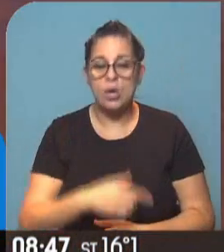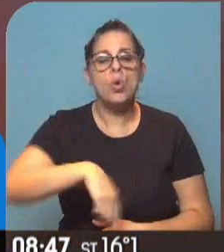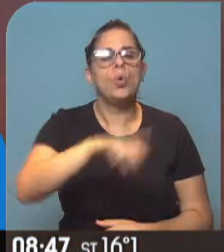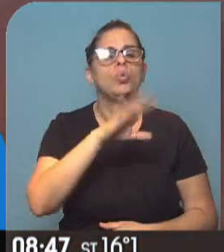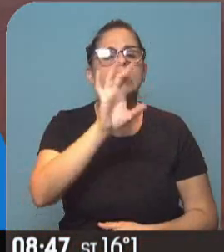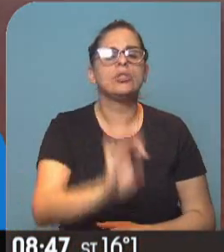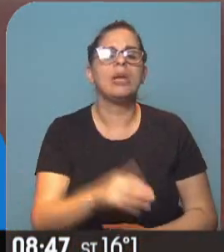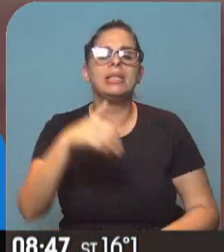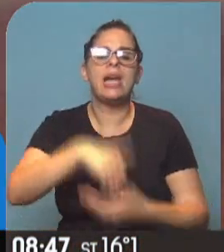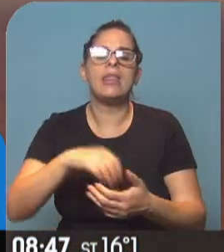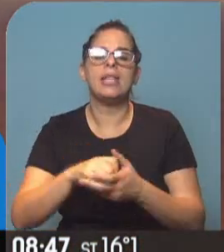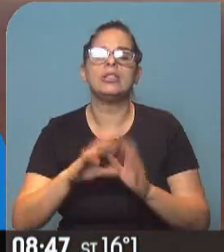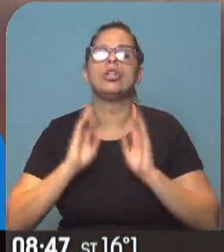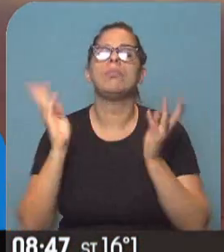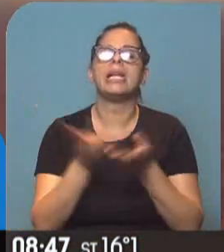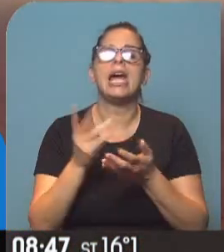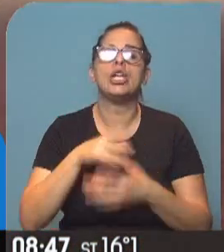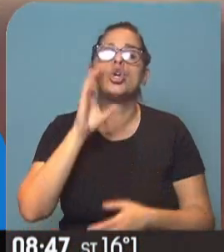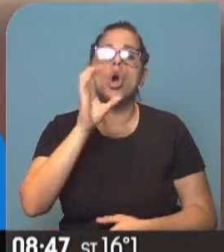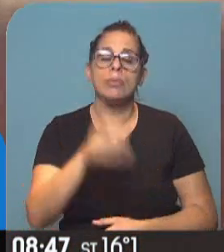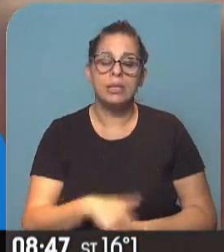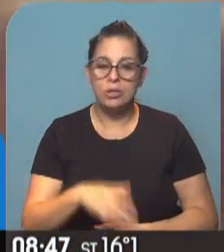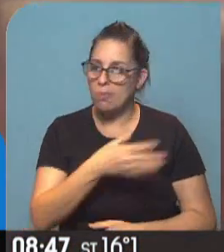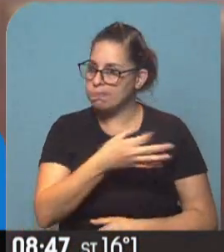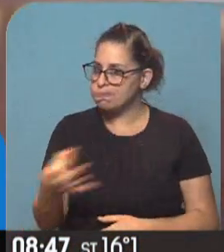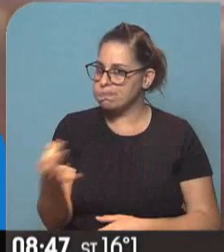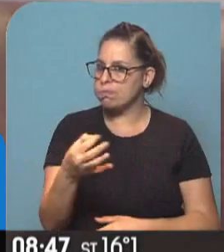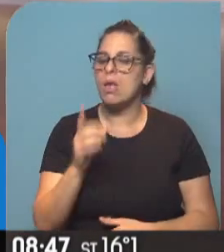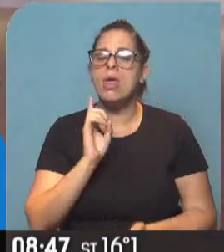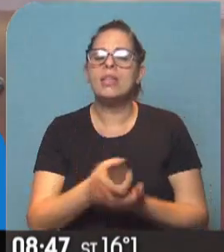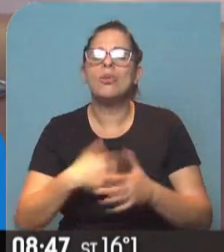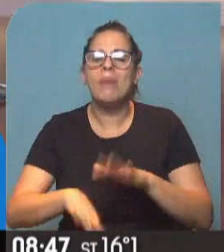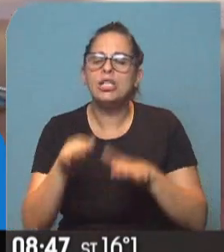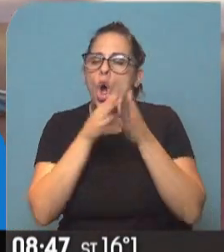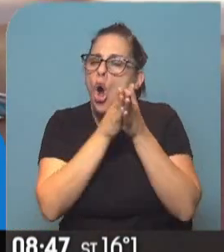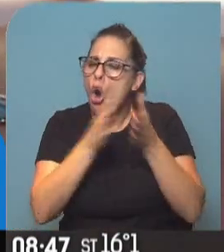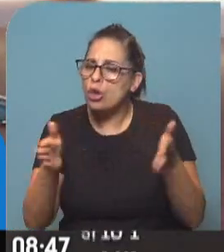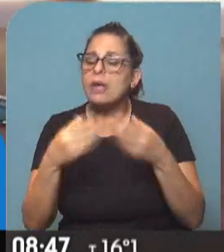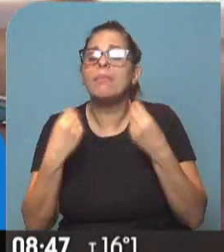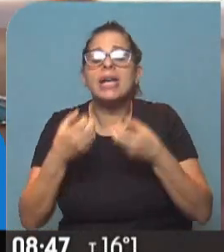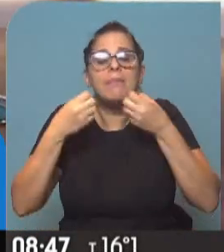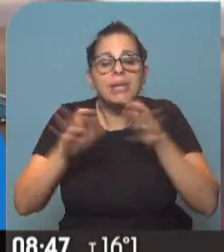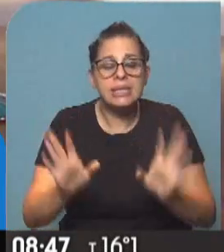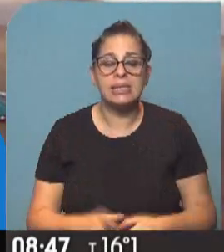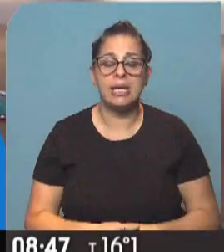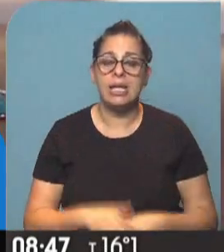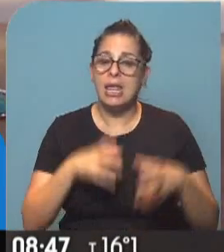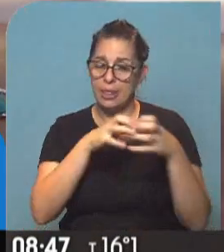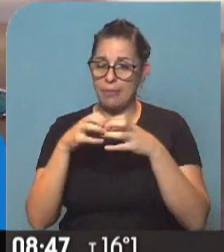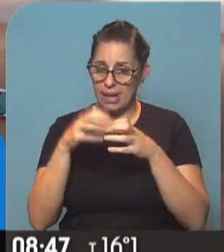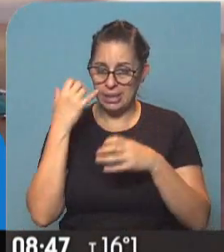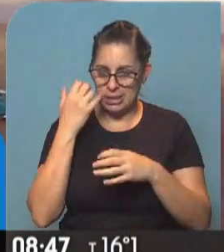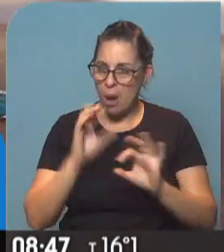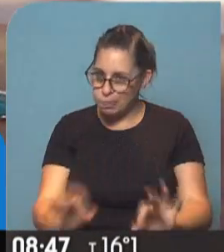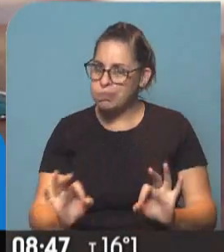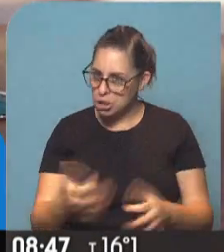en el plenario de comisiones así es se decidió para que sea más ordenado para comenzar un debate que ya estamos